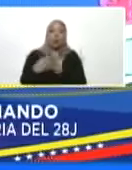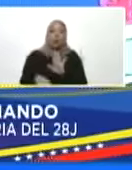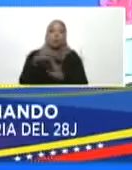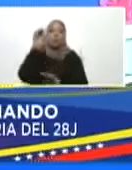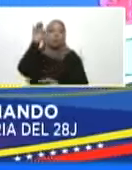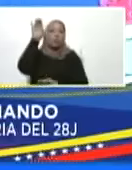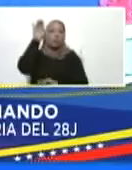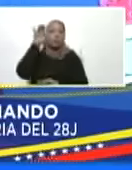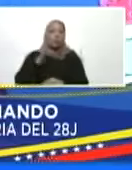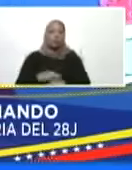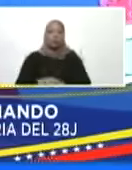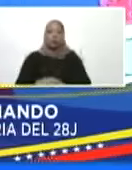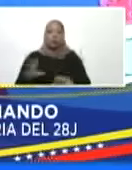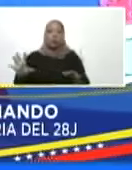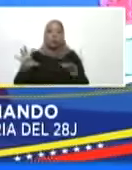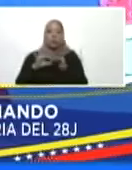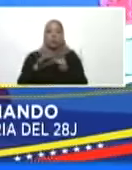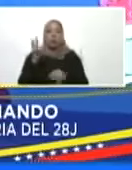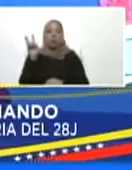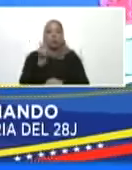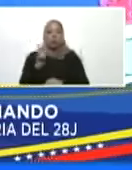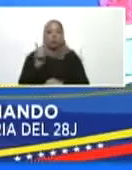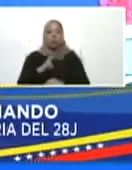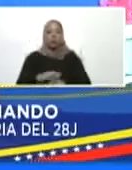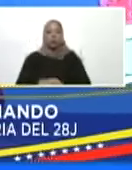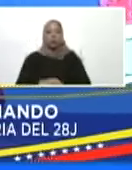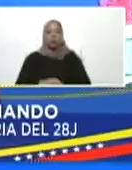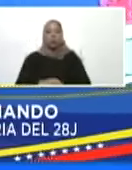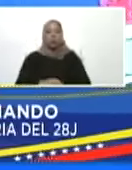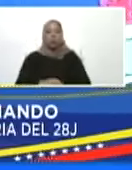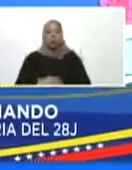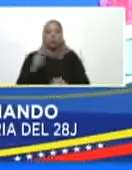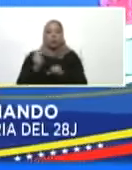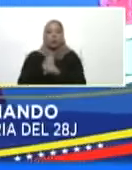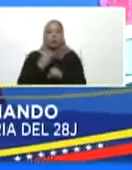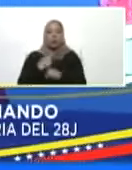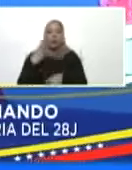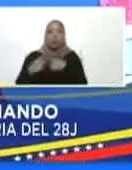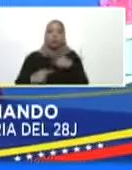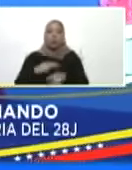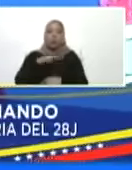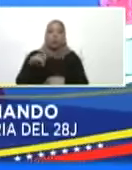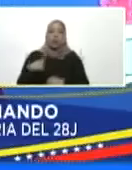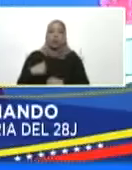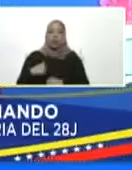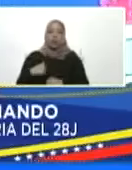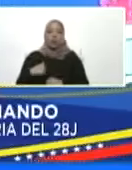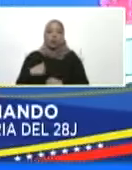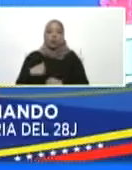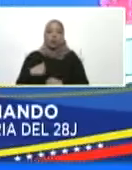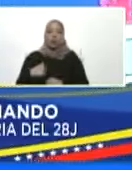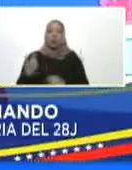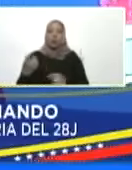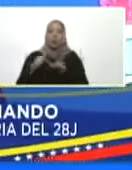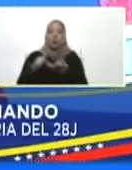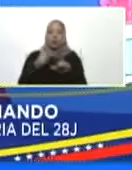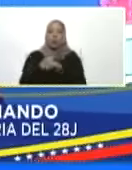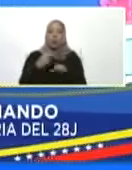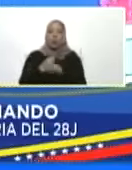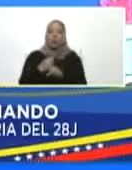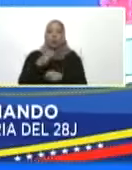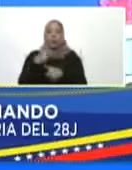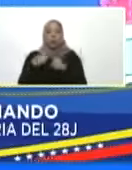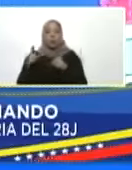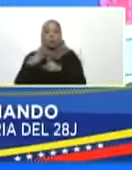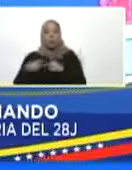futuro. Unir a Venezuela, porque Venezuela no puede ir, bueno, parcializada o dividida.